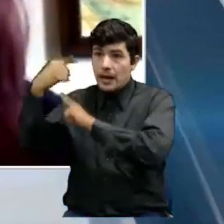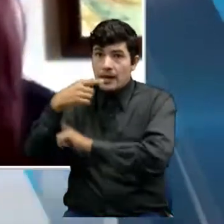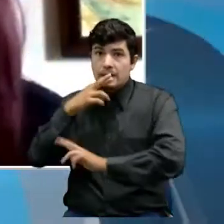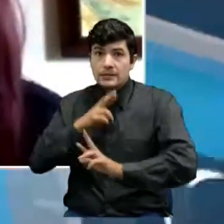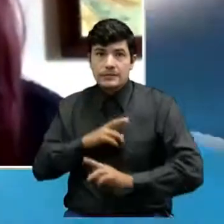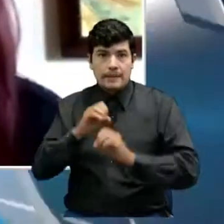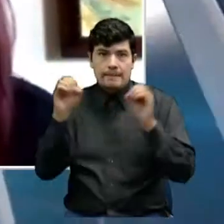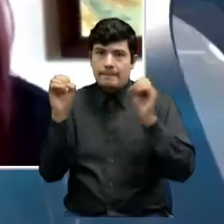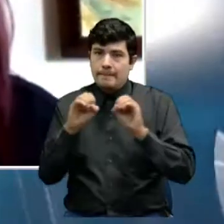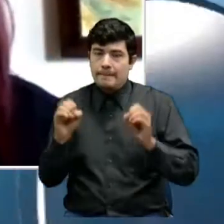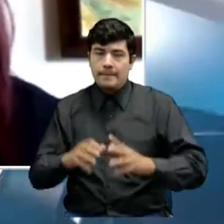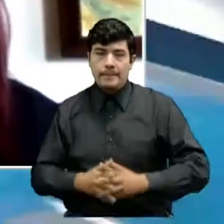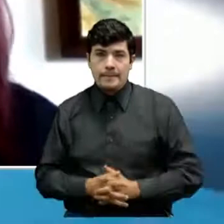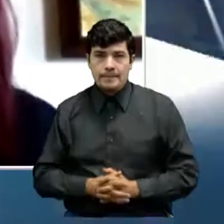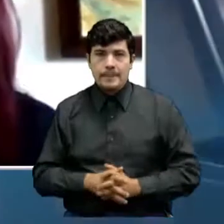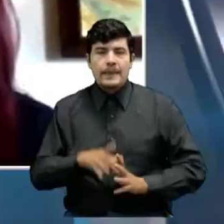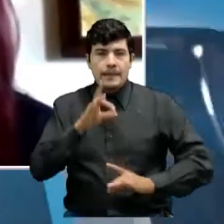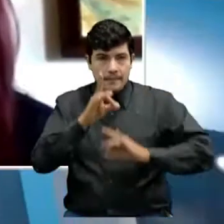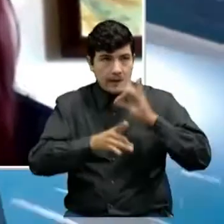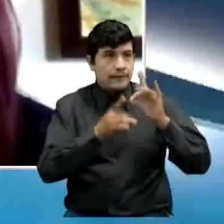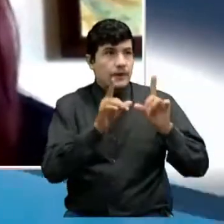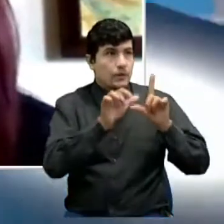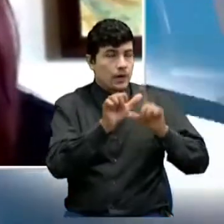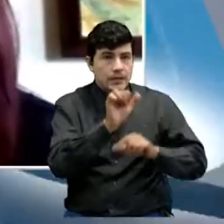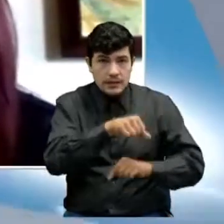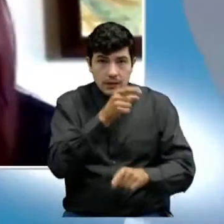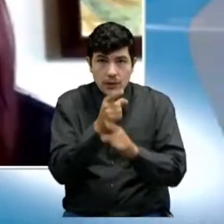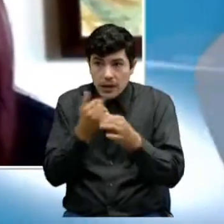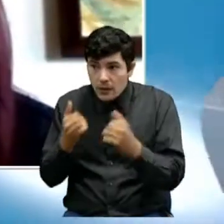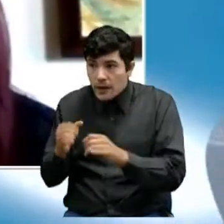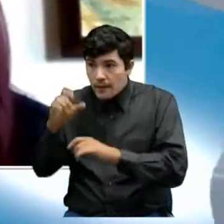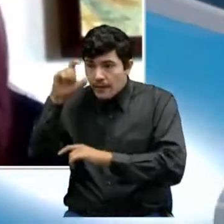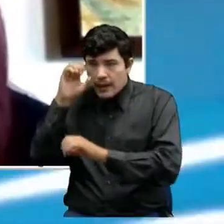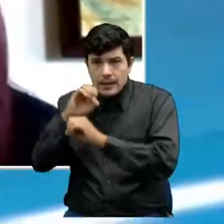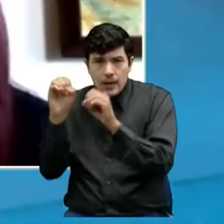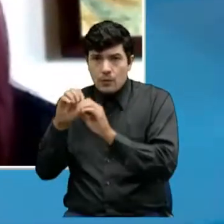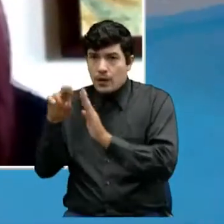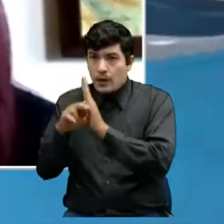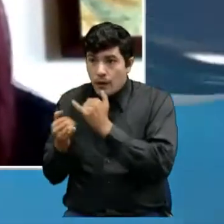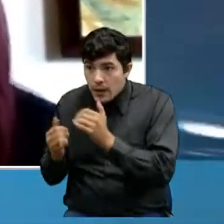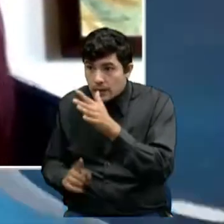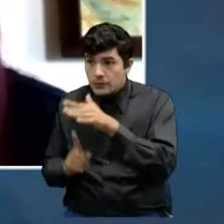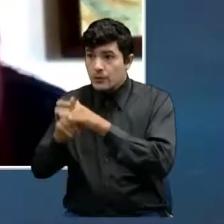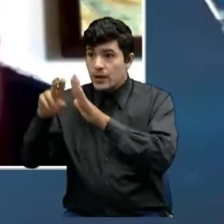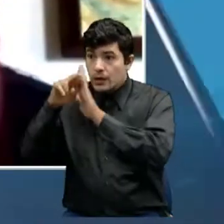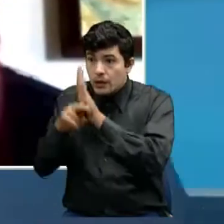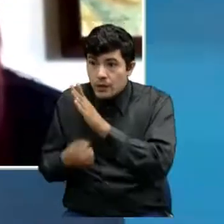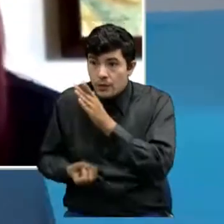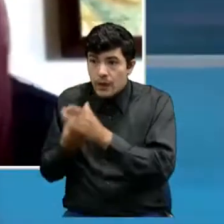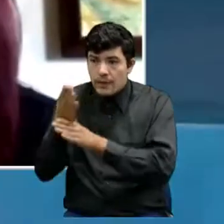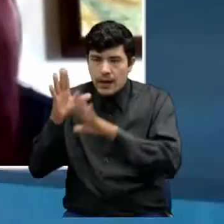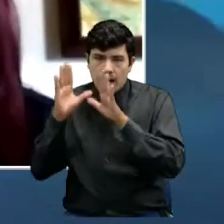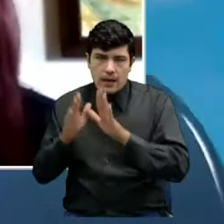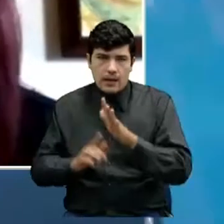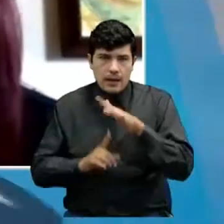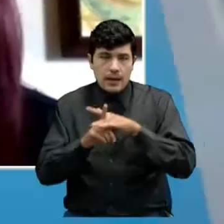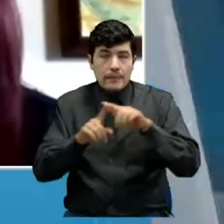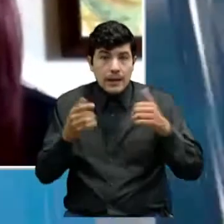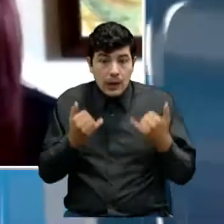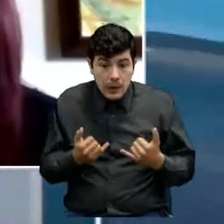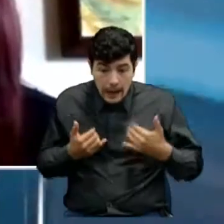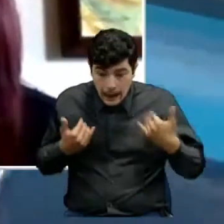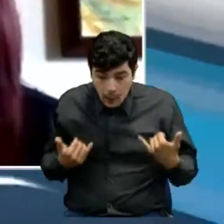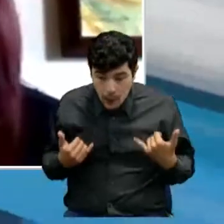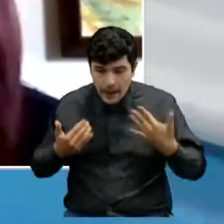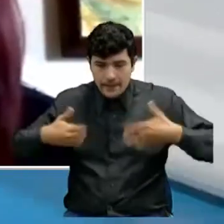pago. Perfecto, doctora. Hasta este momento no existe ninguna norma, ¿no? Si sacan una norma, pues la pondrán en vigencia, pero mientras